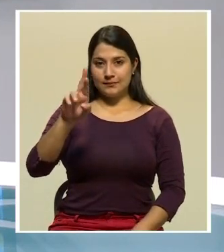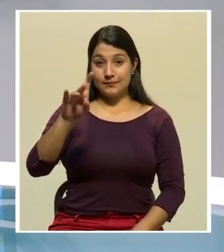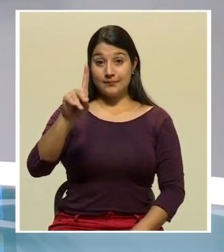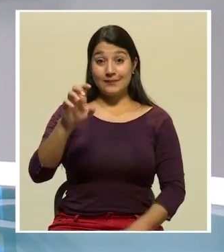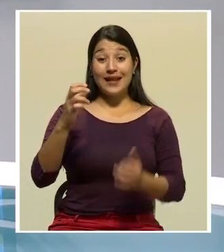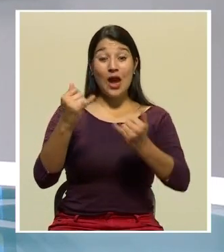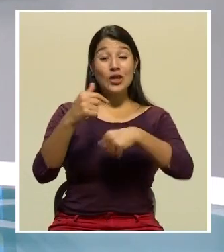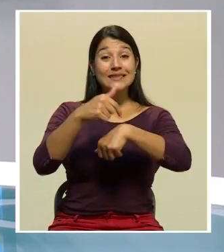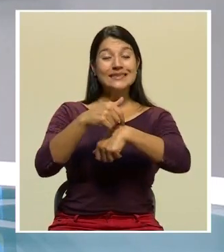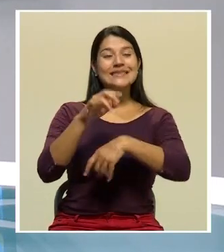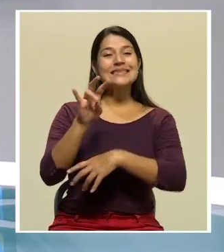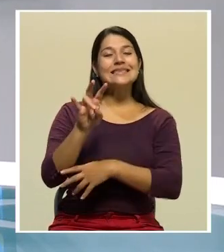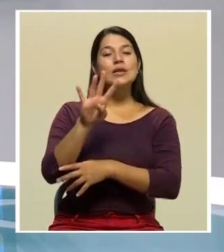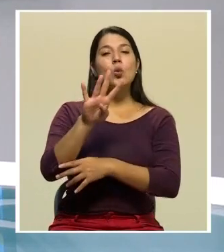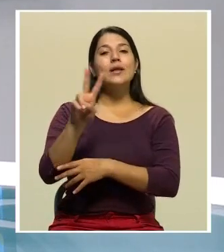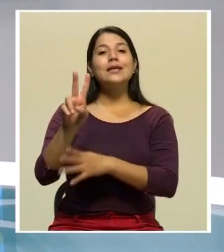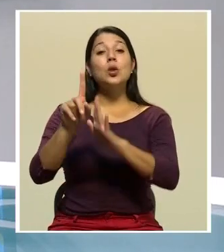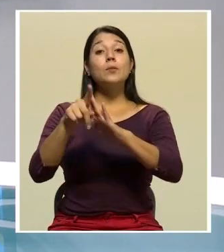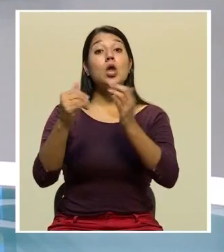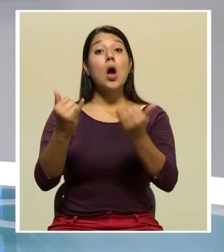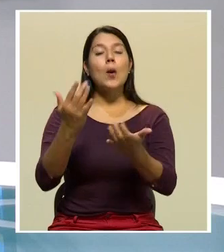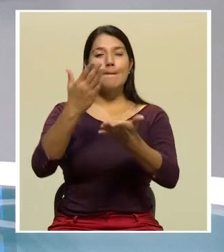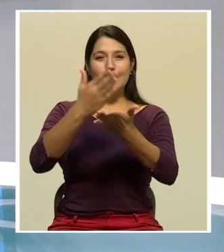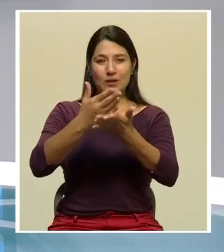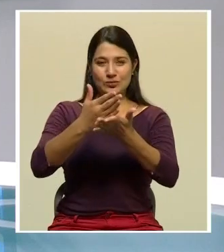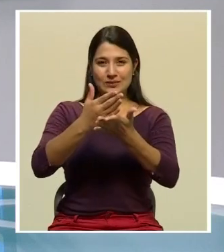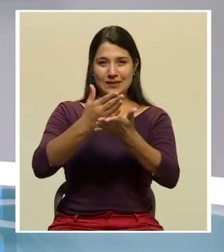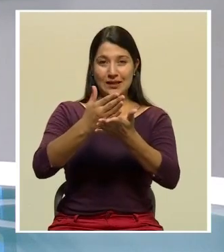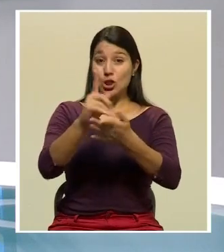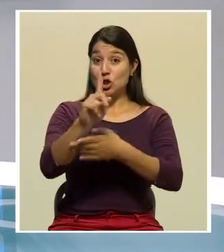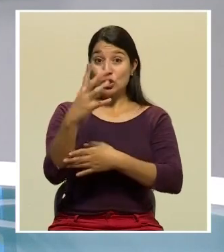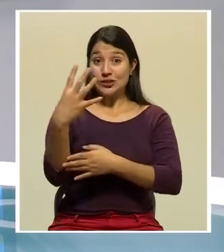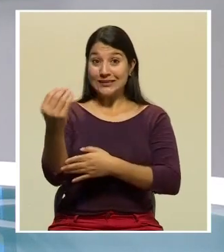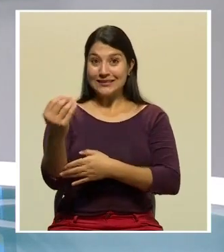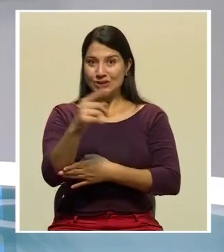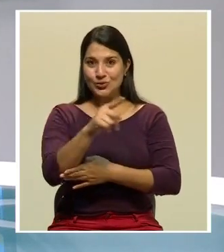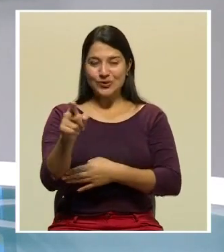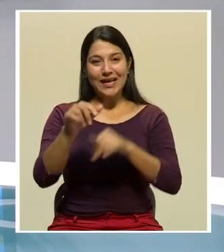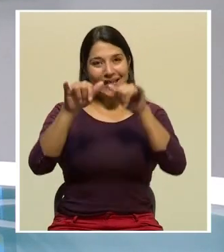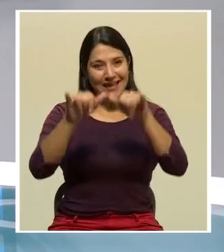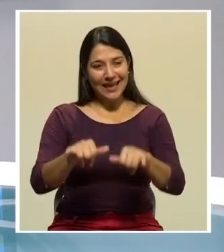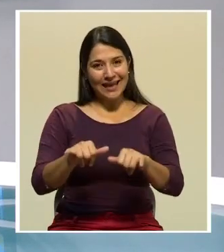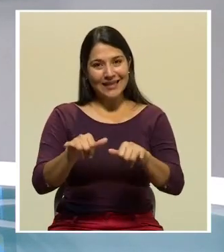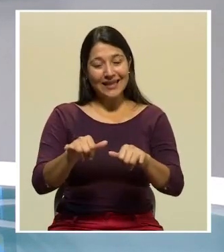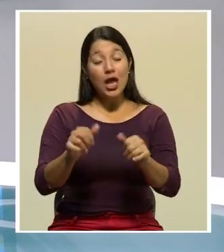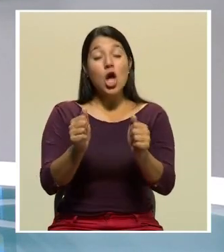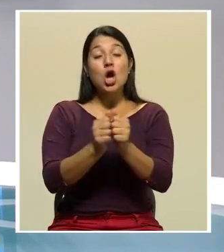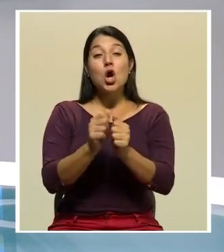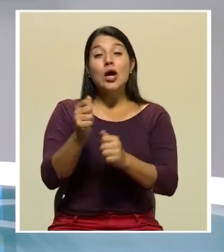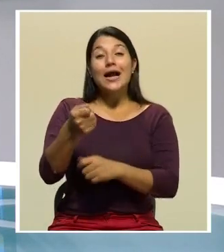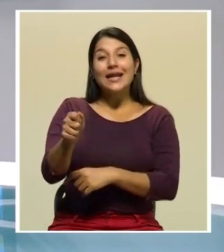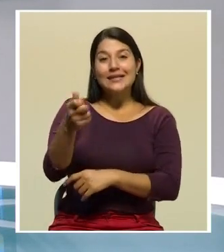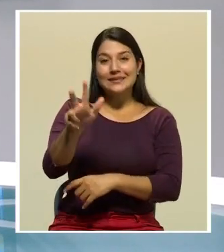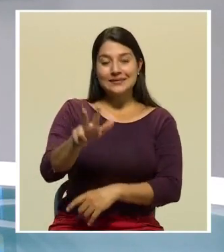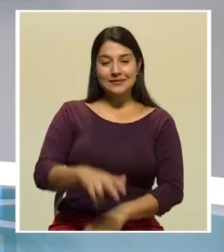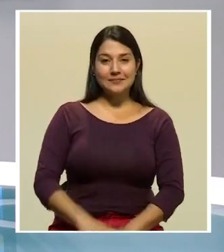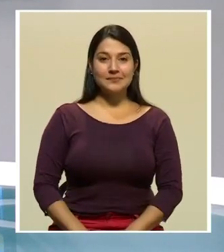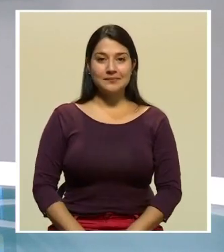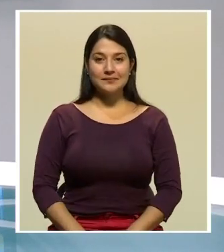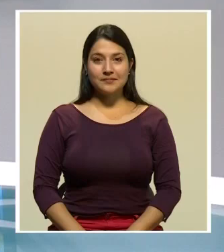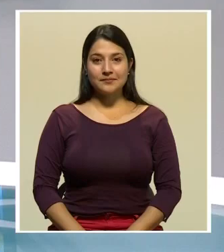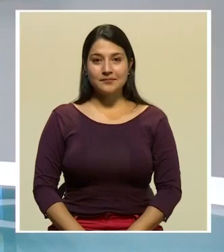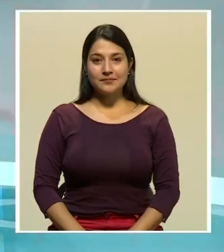con 42 minutos. Nos vamos a una pausa. No se vaya, quédese en la señal del 13.